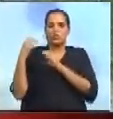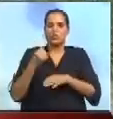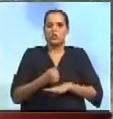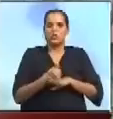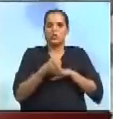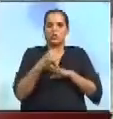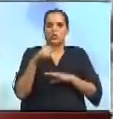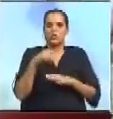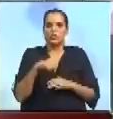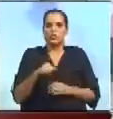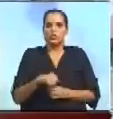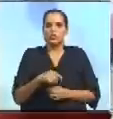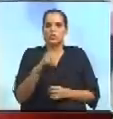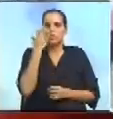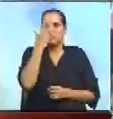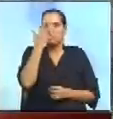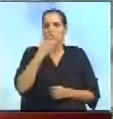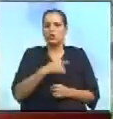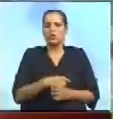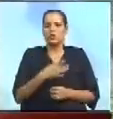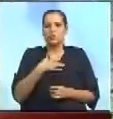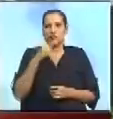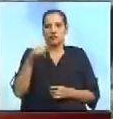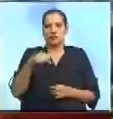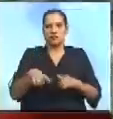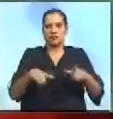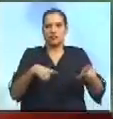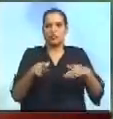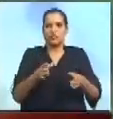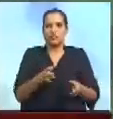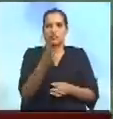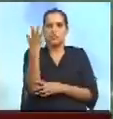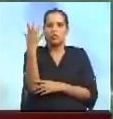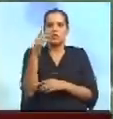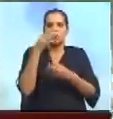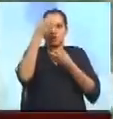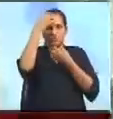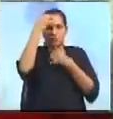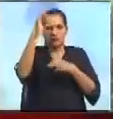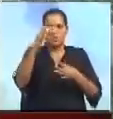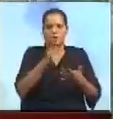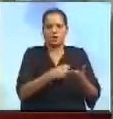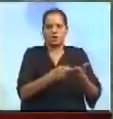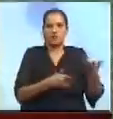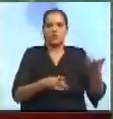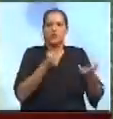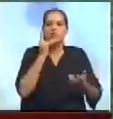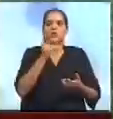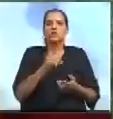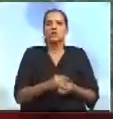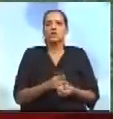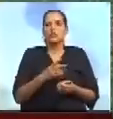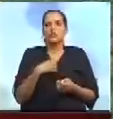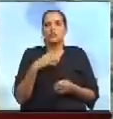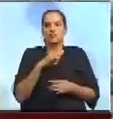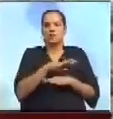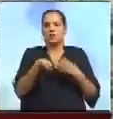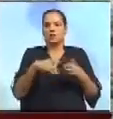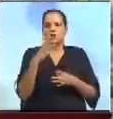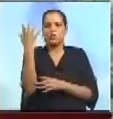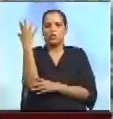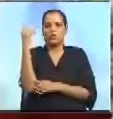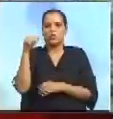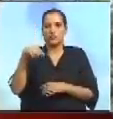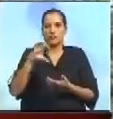Respuestas Inmediatas del municipio de Esmeraldas estuvo en el lugar para levantar un informe. Indicó que van a levantar un informe en todos los árboles